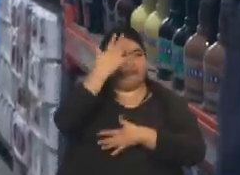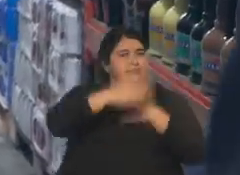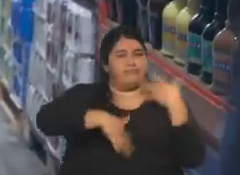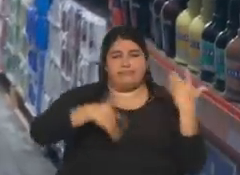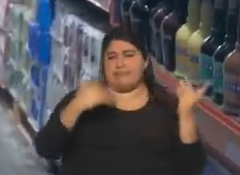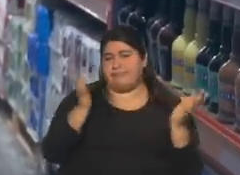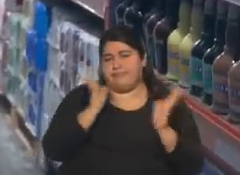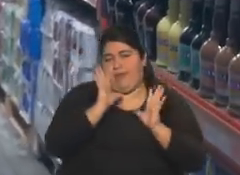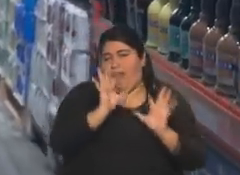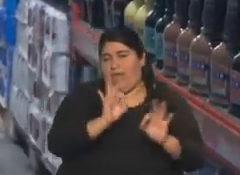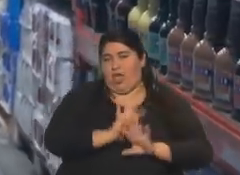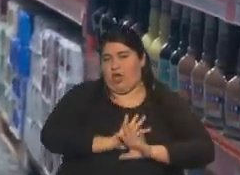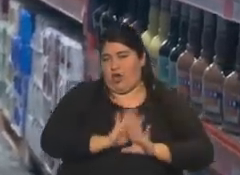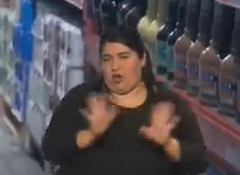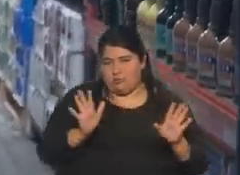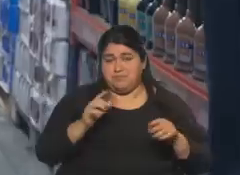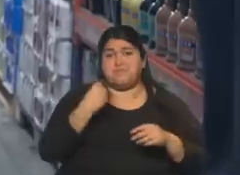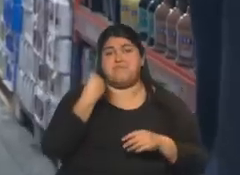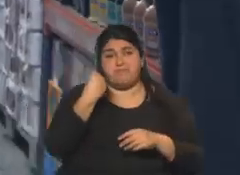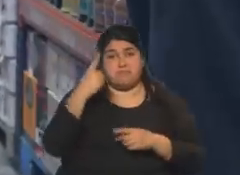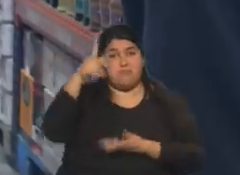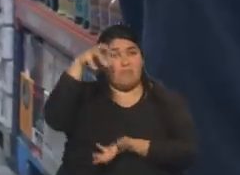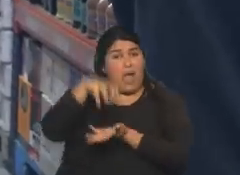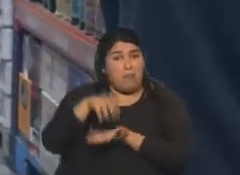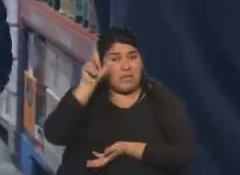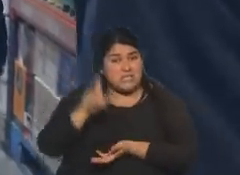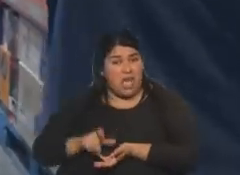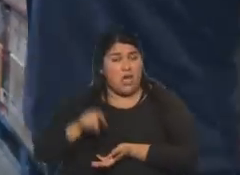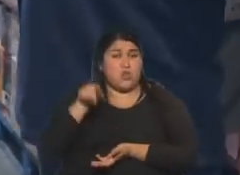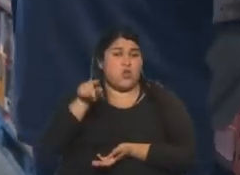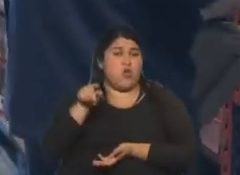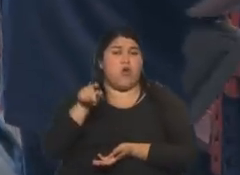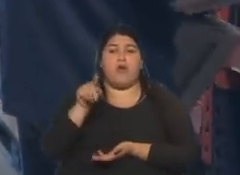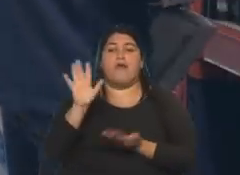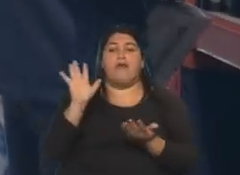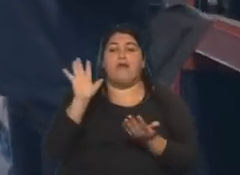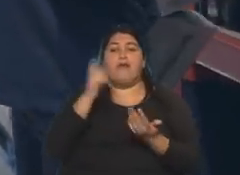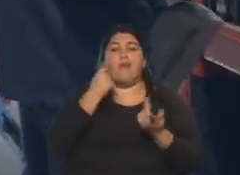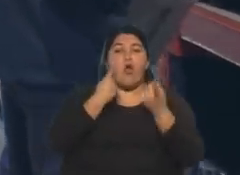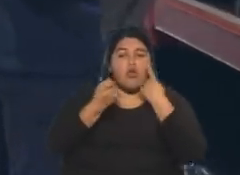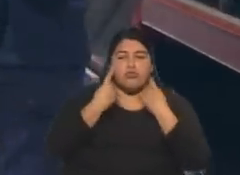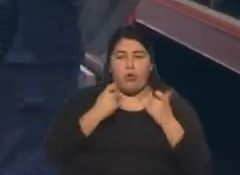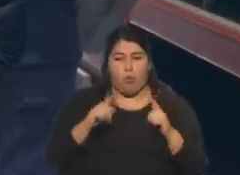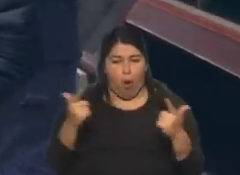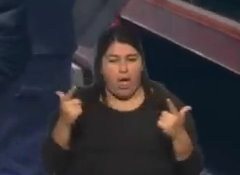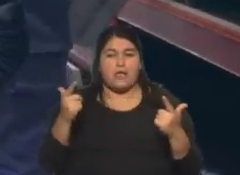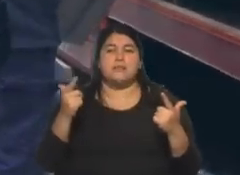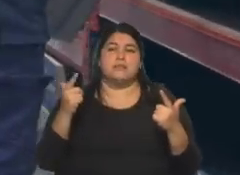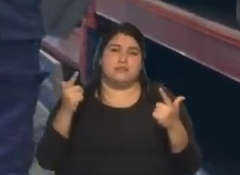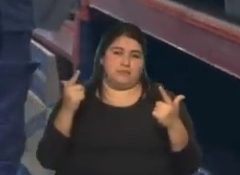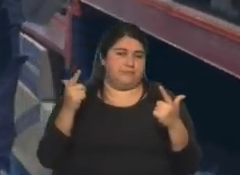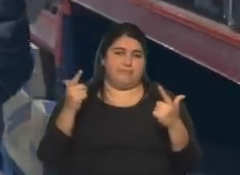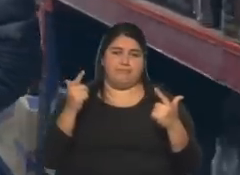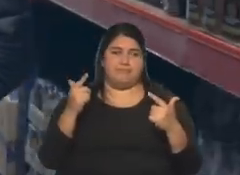No hay manera de que el empresario, sin ningún tipo de control, no saque los pies del